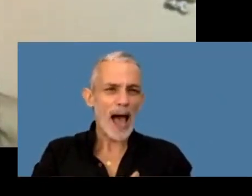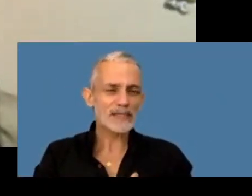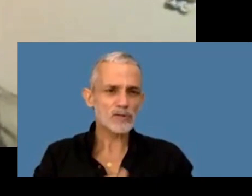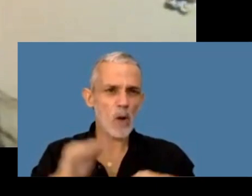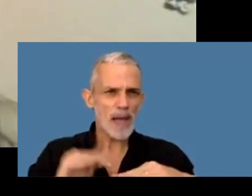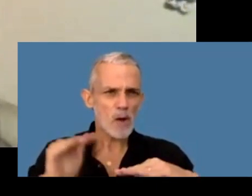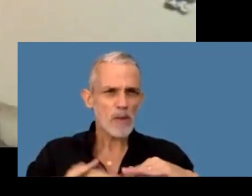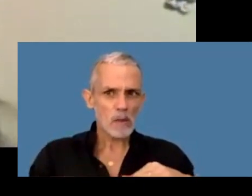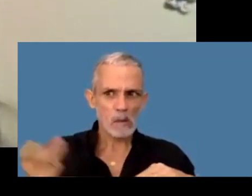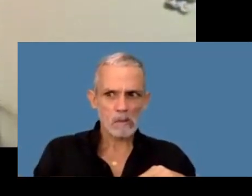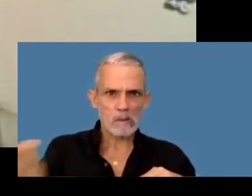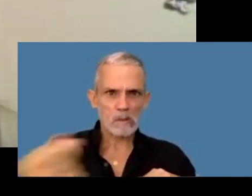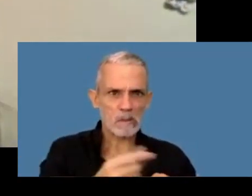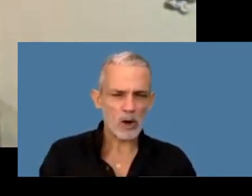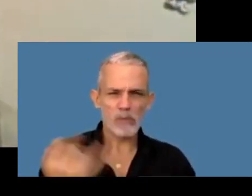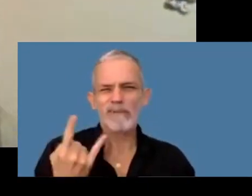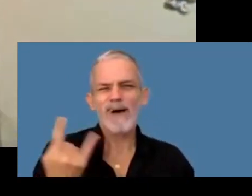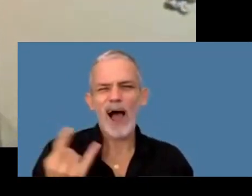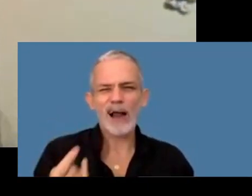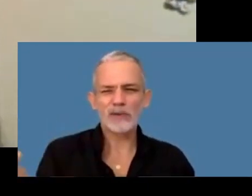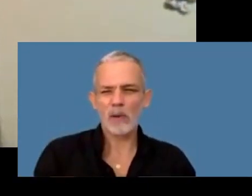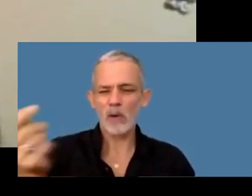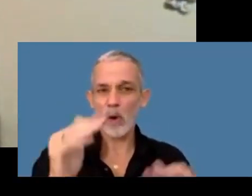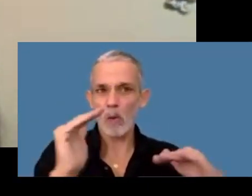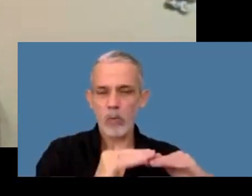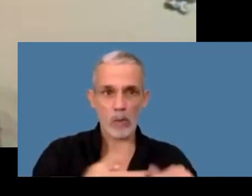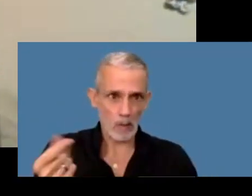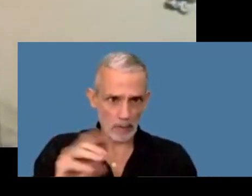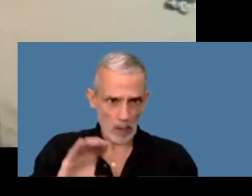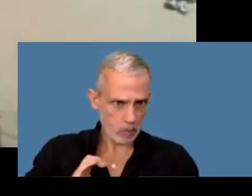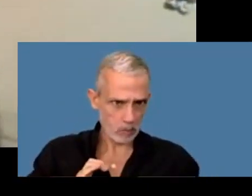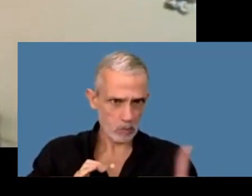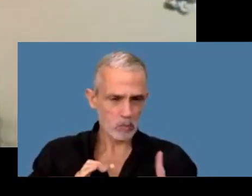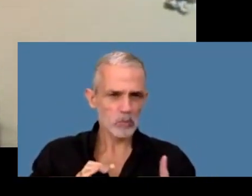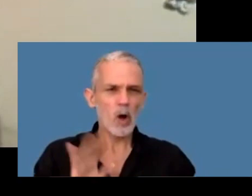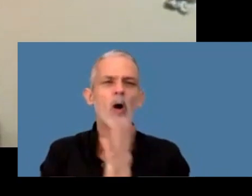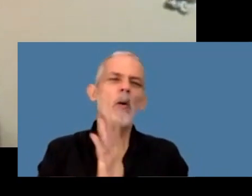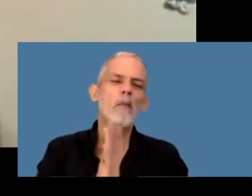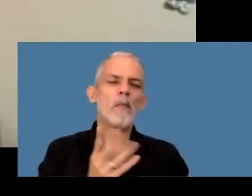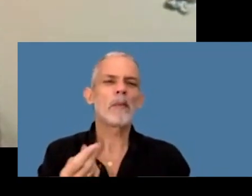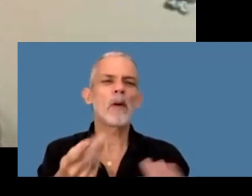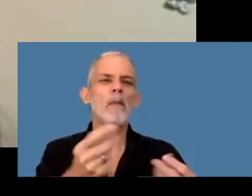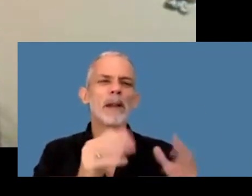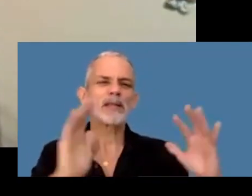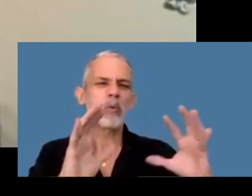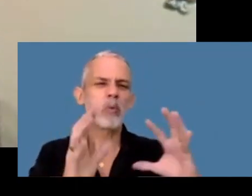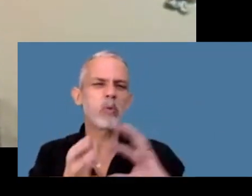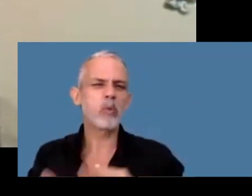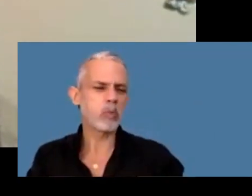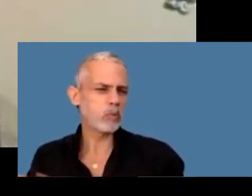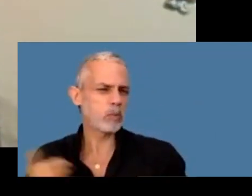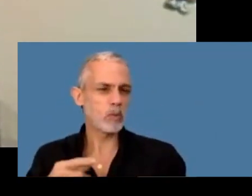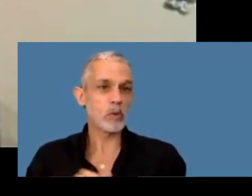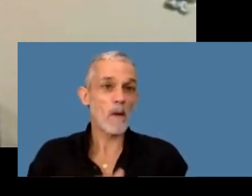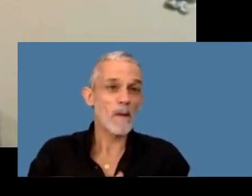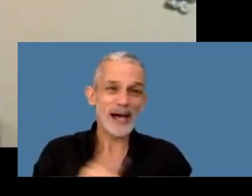digamos, muy legislado, ¿no es cierto? No está determinado lo que tiene que decir ese informe. todavía, ¿no? No hay una reglamentación que